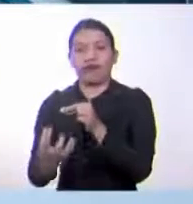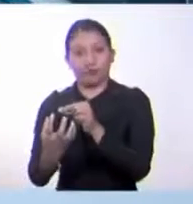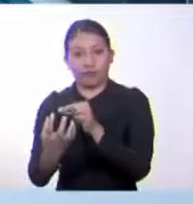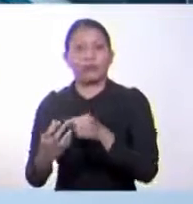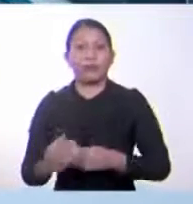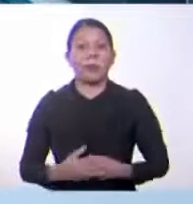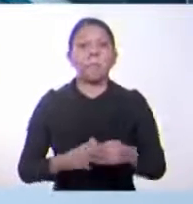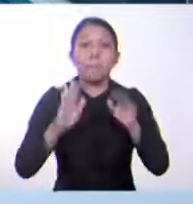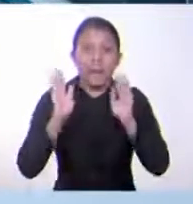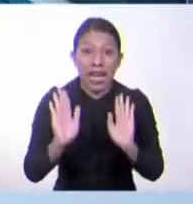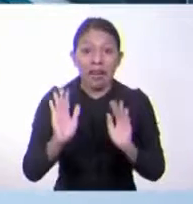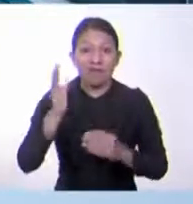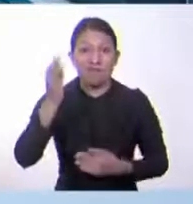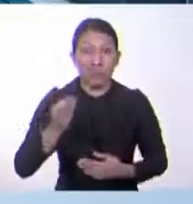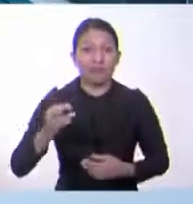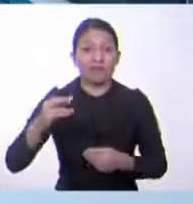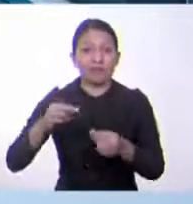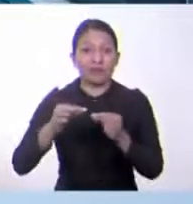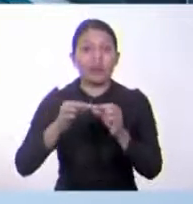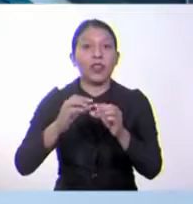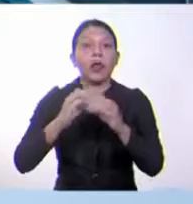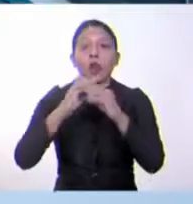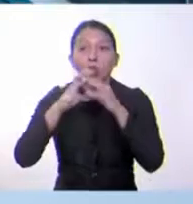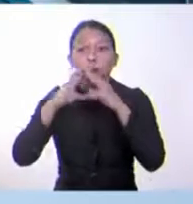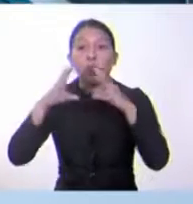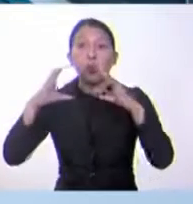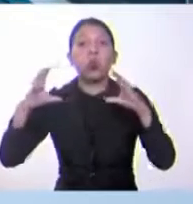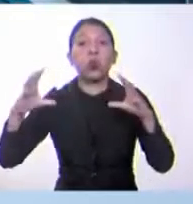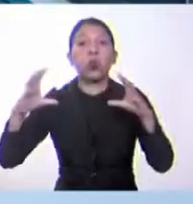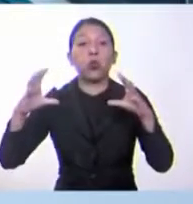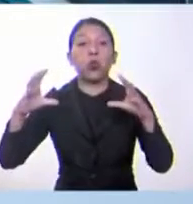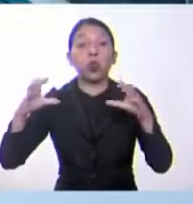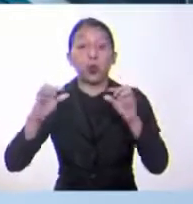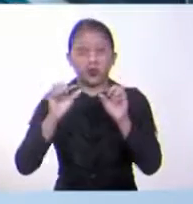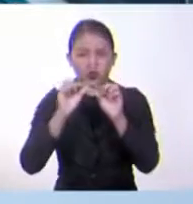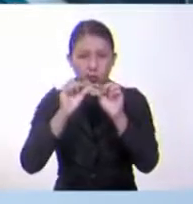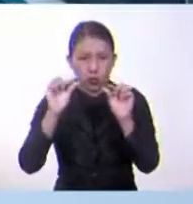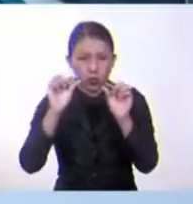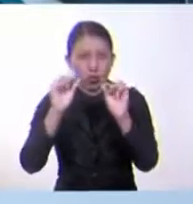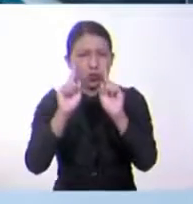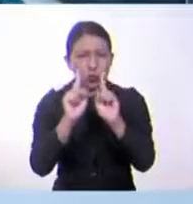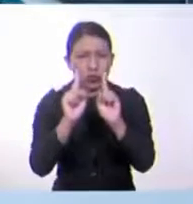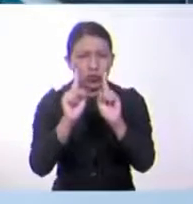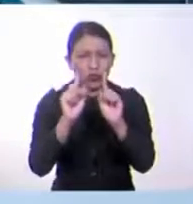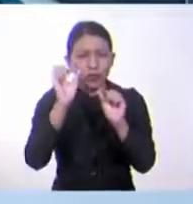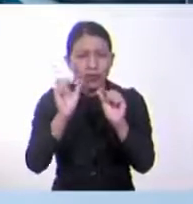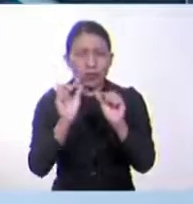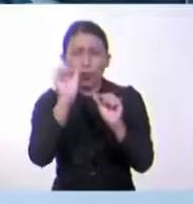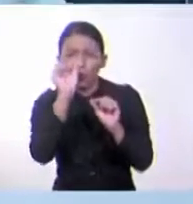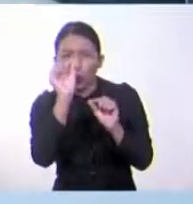cortar un pequeño extremo del trozo o un pequeño extremo del tubo.